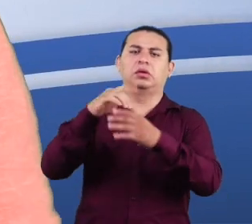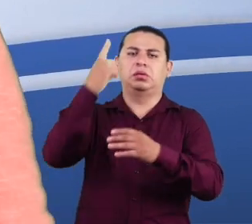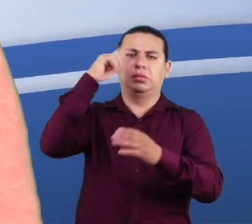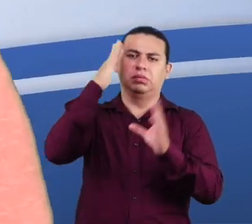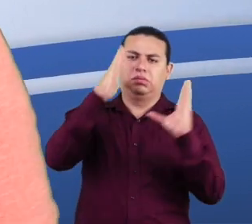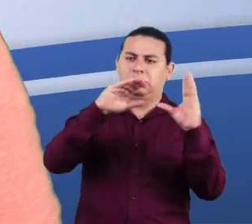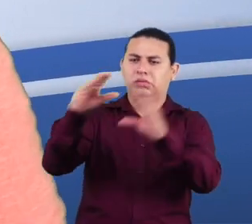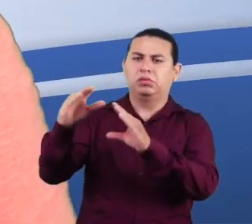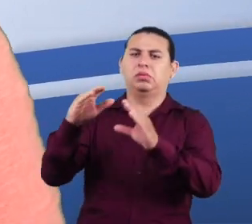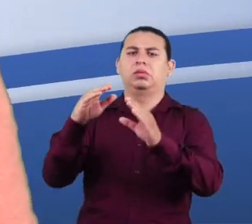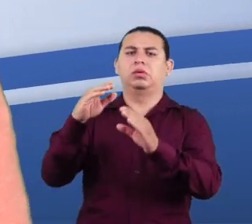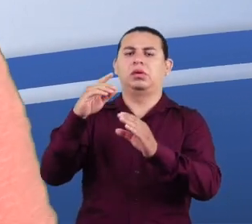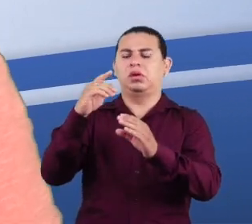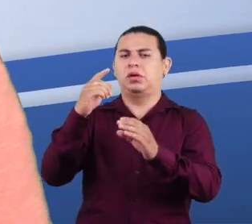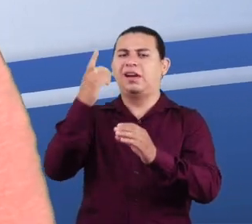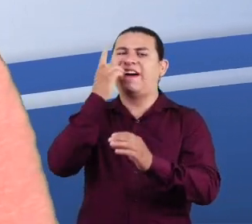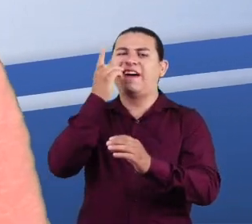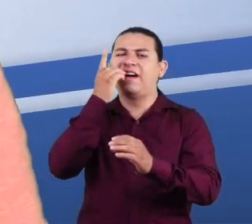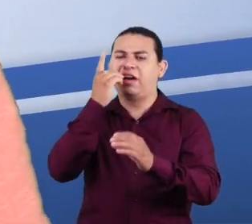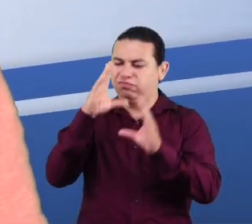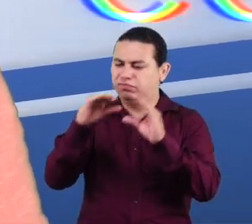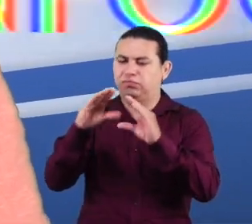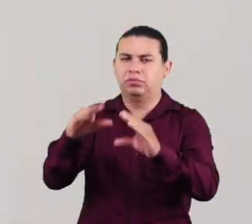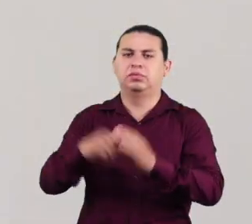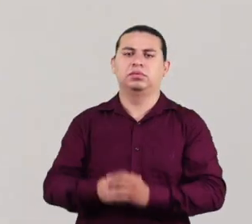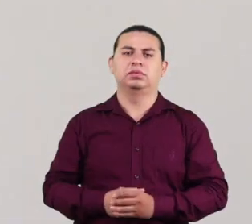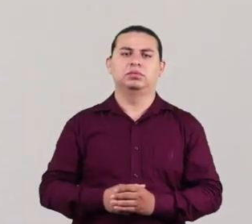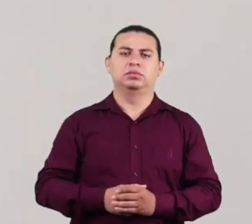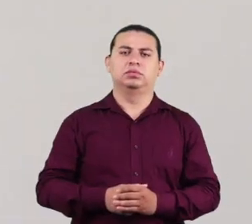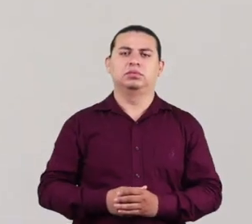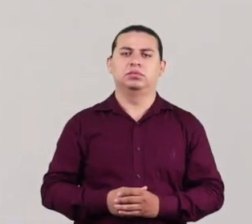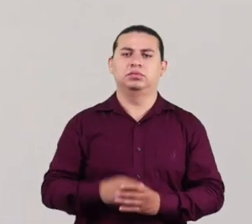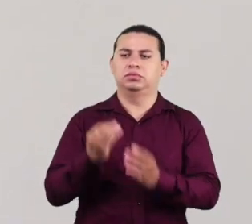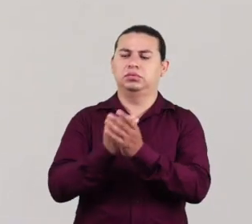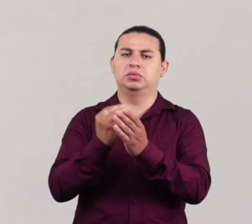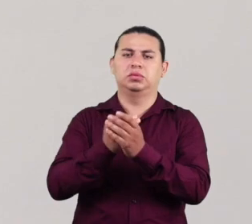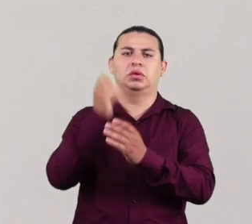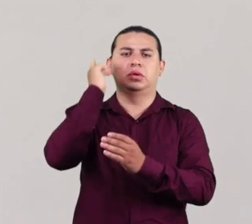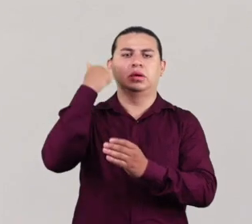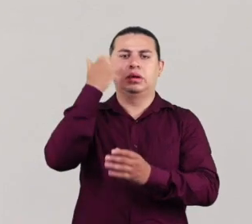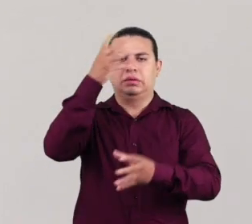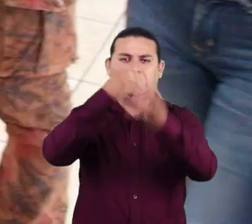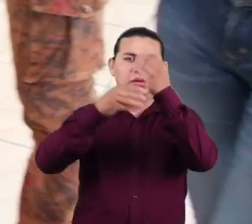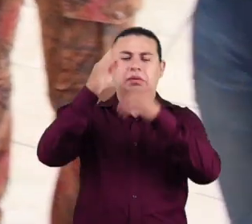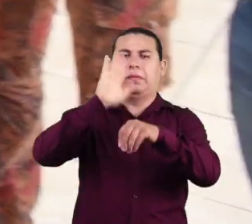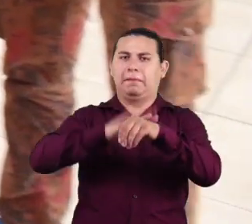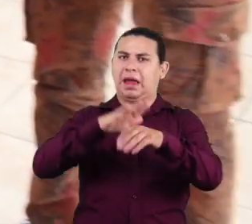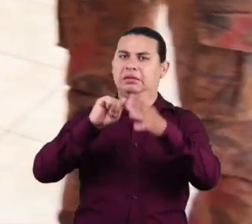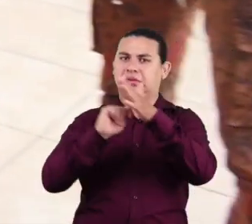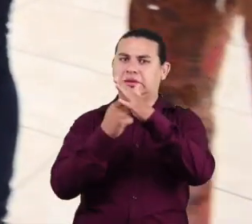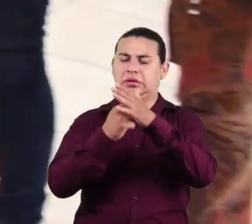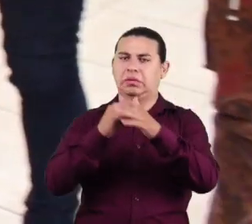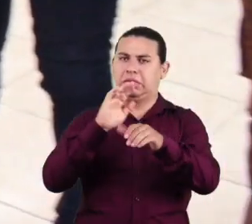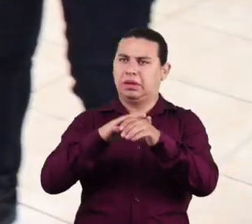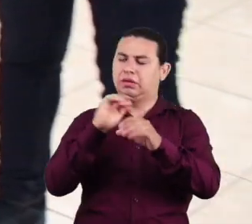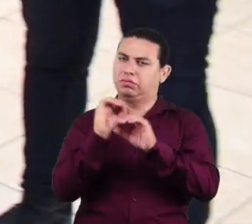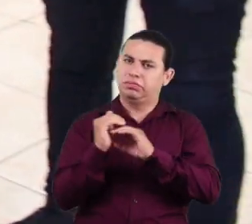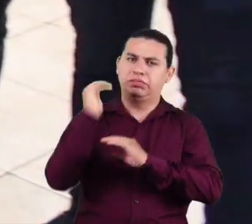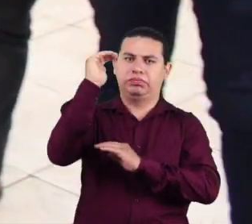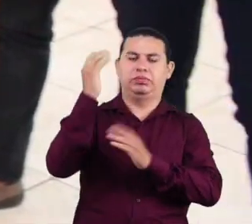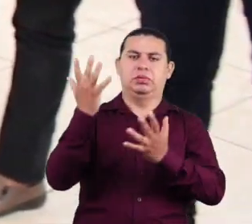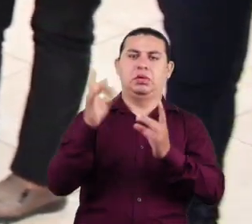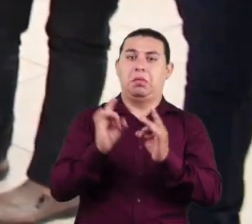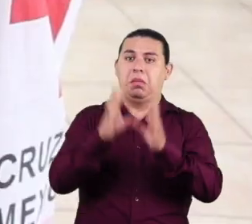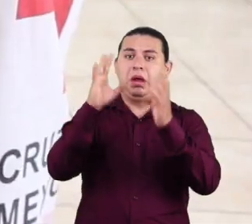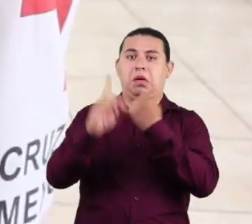cabo capacitación para jóvenes de odontología. Bueno, pues en este curso espero aprender las técnicas adecuadas en caso de que se